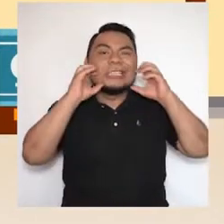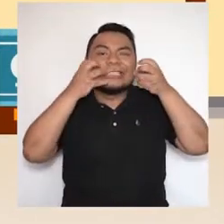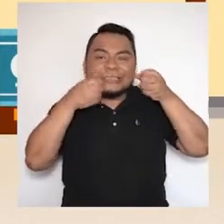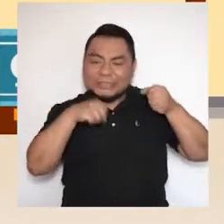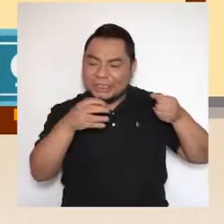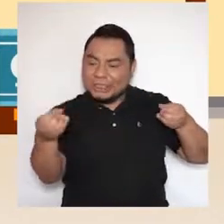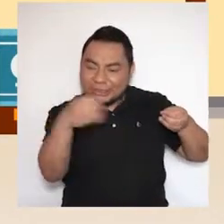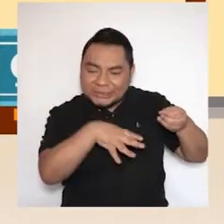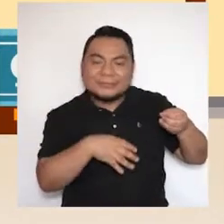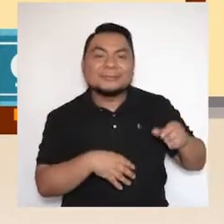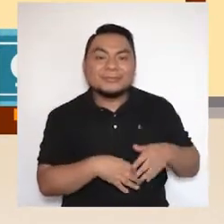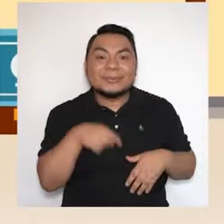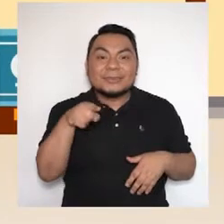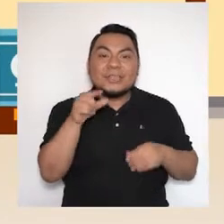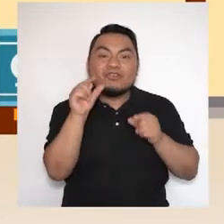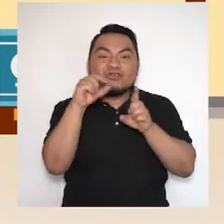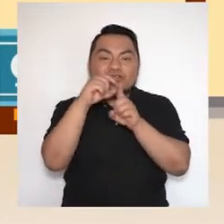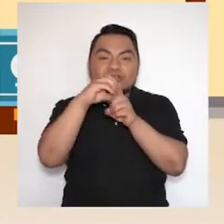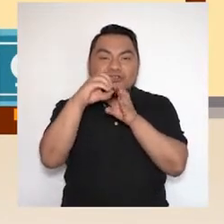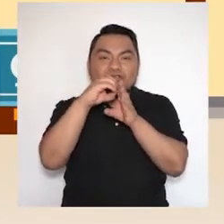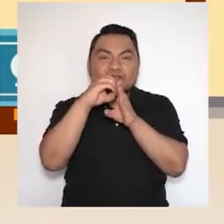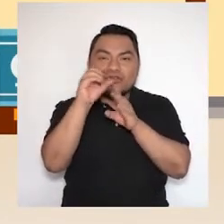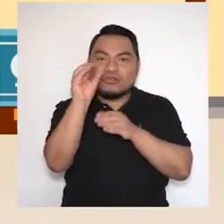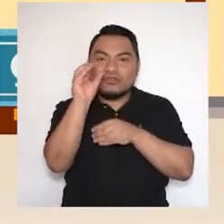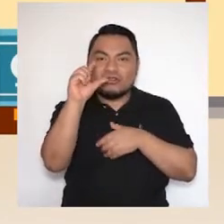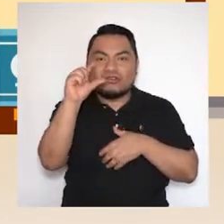sí. Oyuquito, sí.